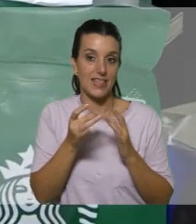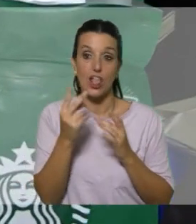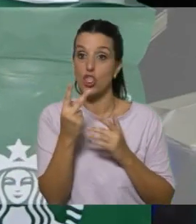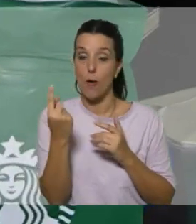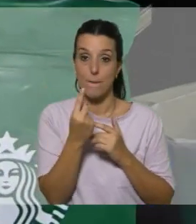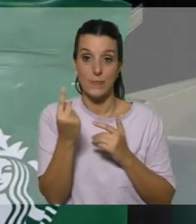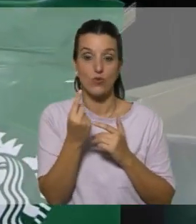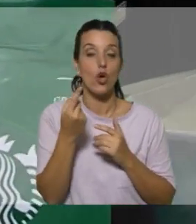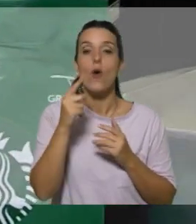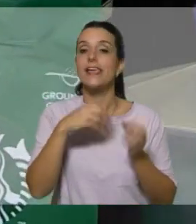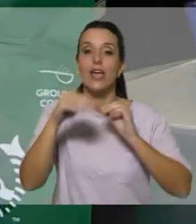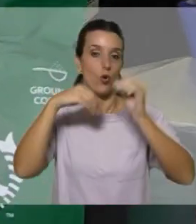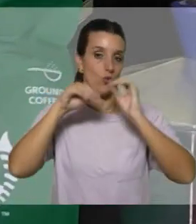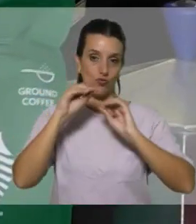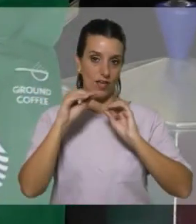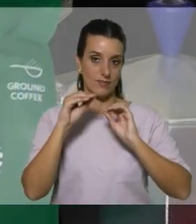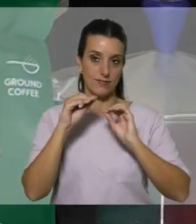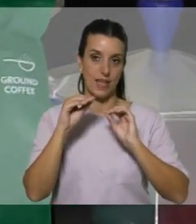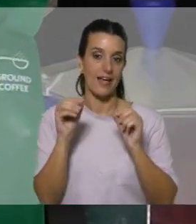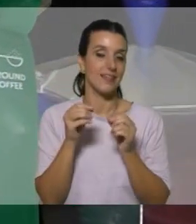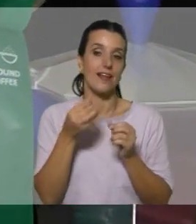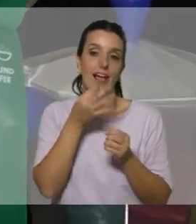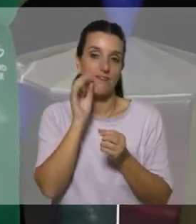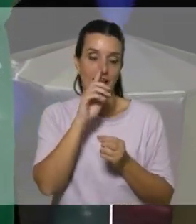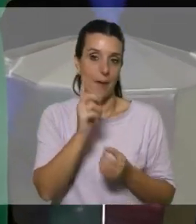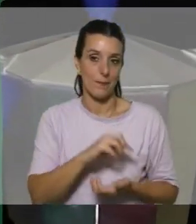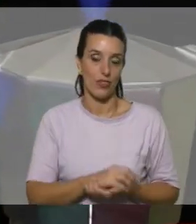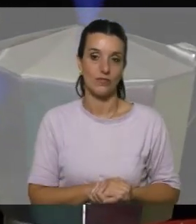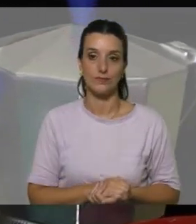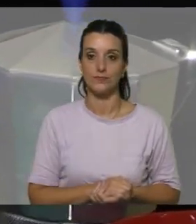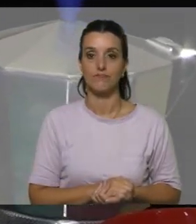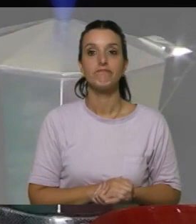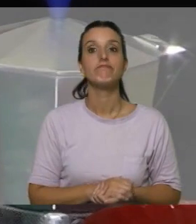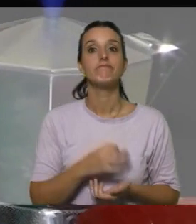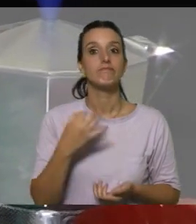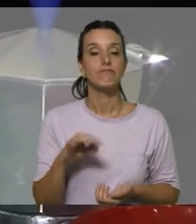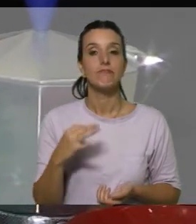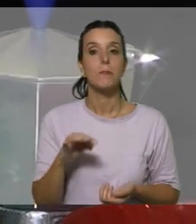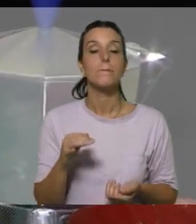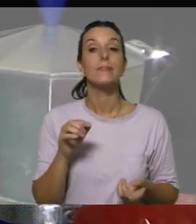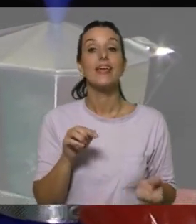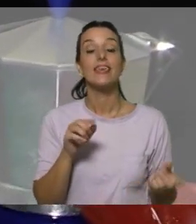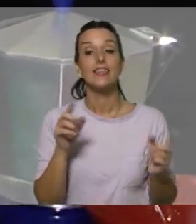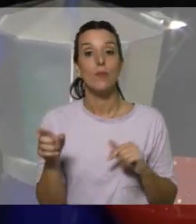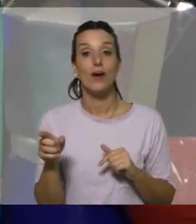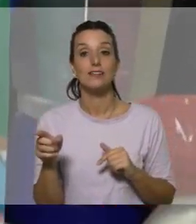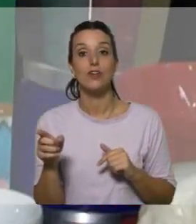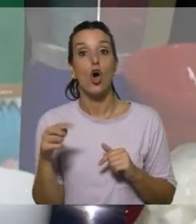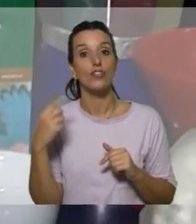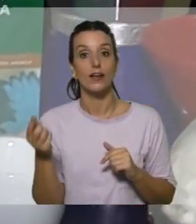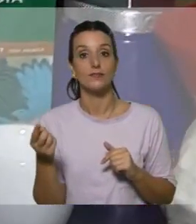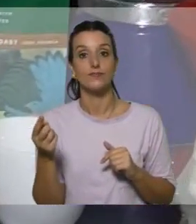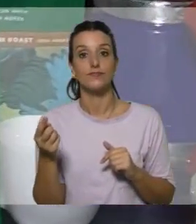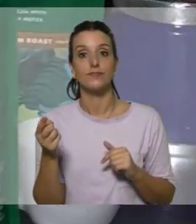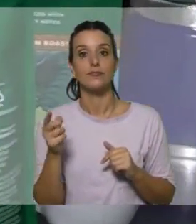minutos. No hay excusa para no levantarte y filtrar un café, porque no lleva demasiado tiempo, la verdad. Ahí está. Y esta es otra, ¿verdad?